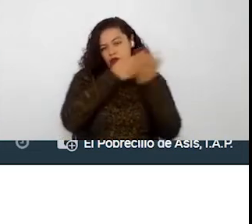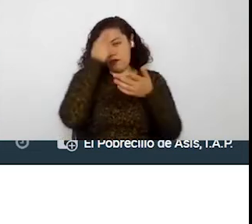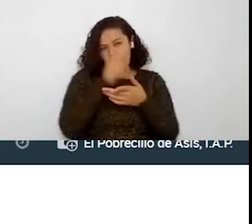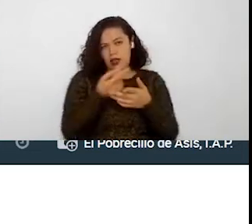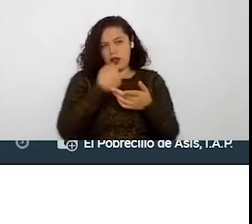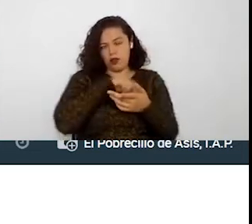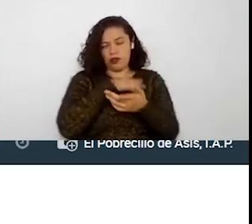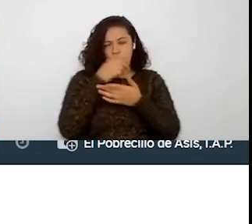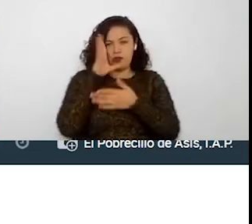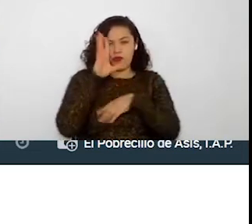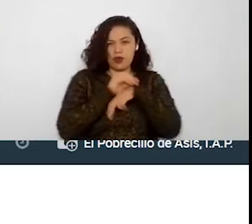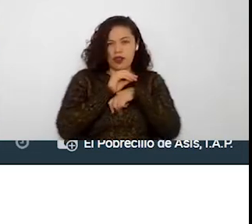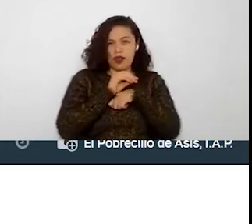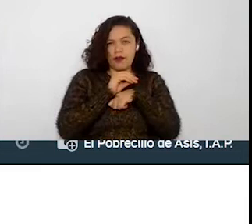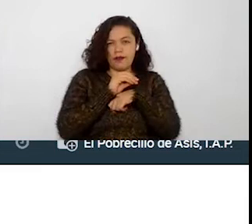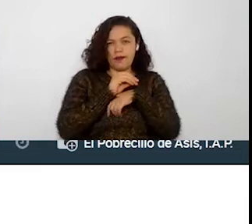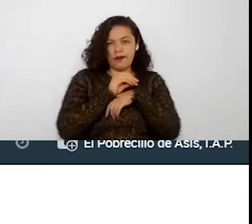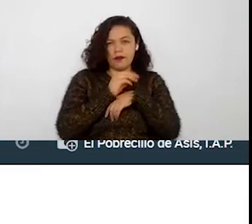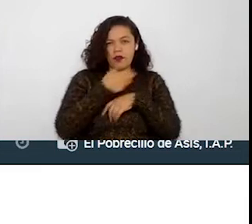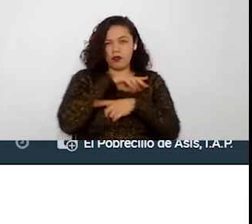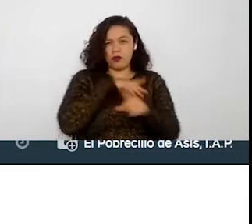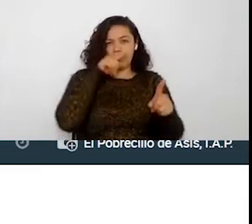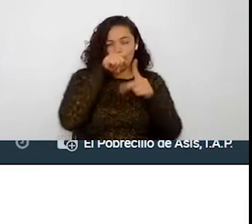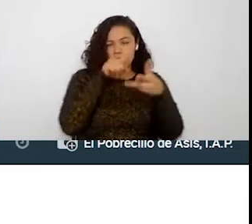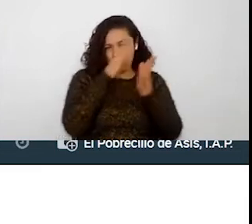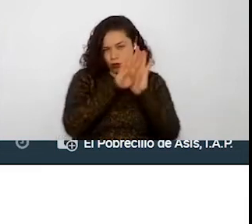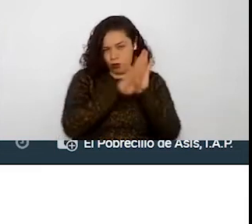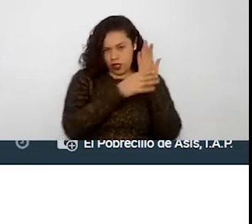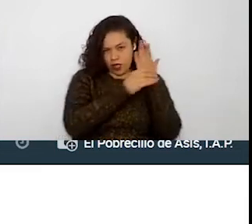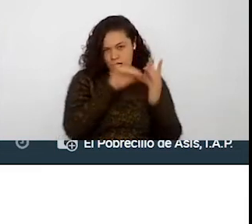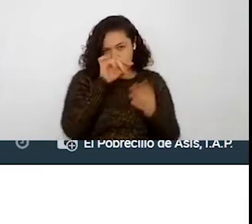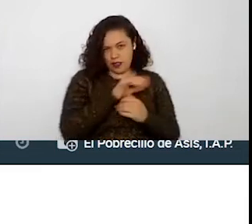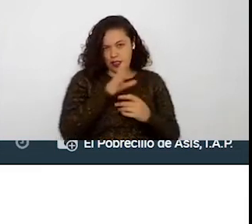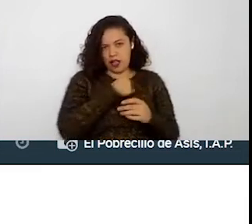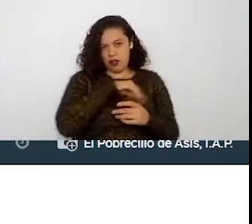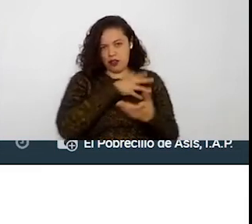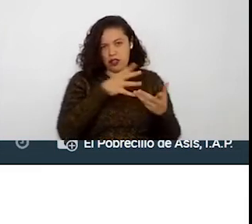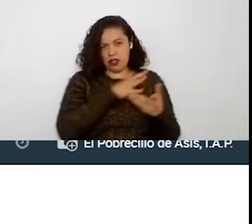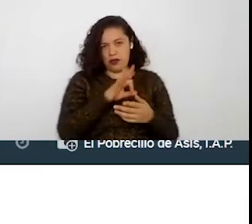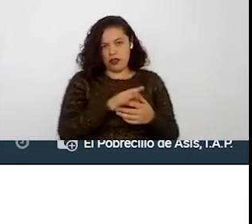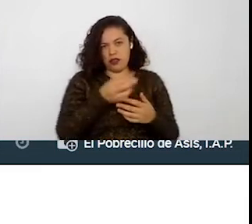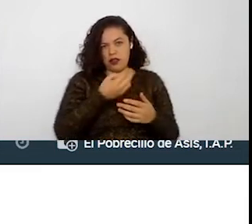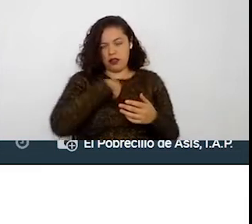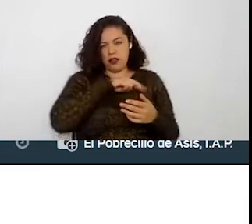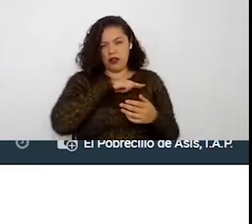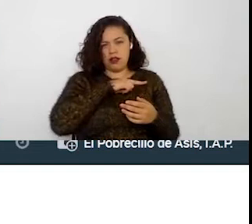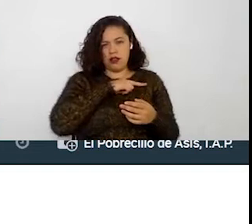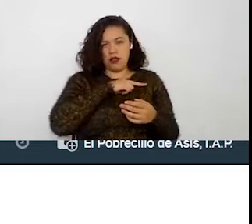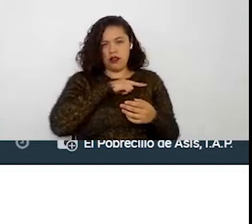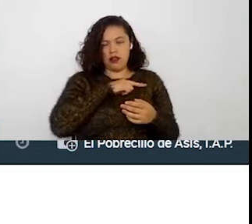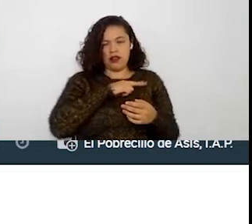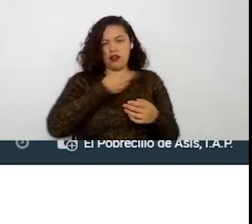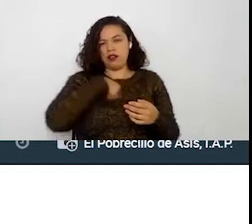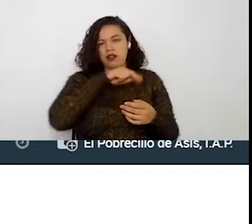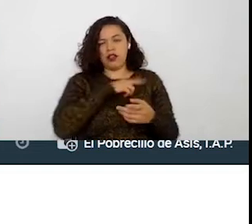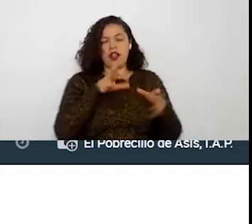permita nuestro objeto estatutario por supuesto Entonces estamos haciendo trabajo con una secundaria